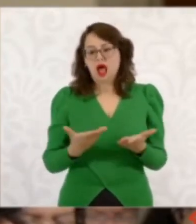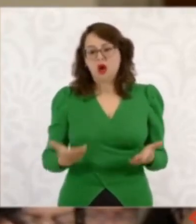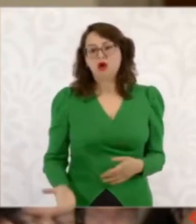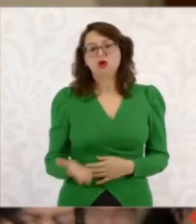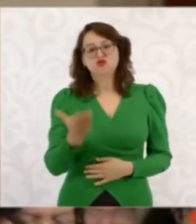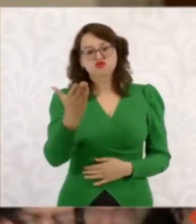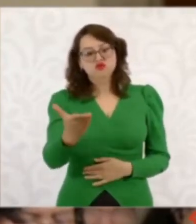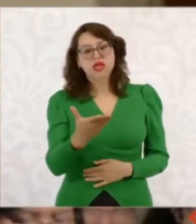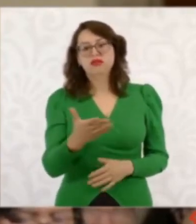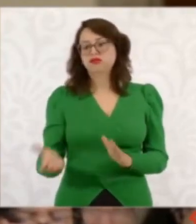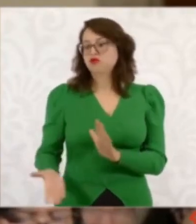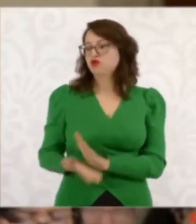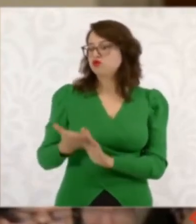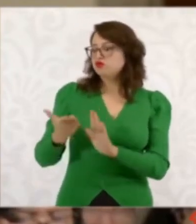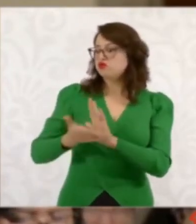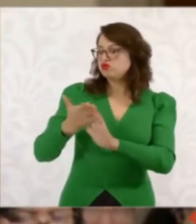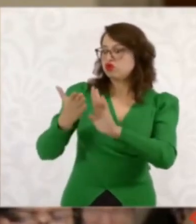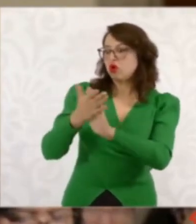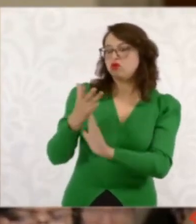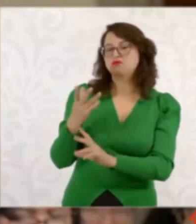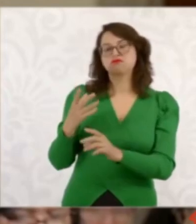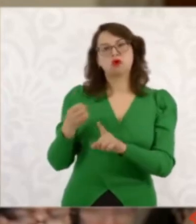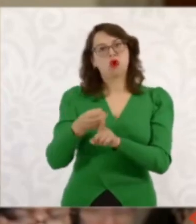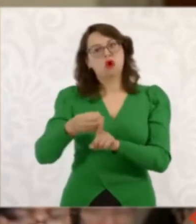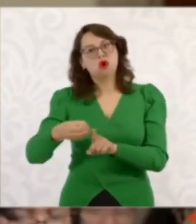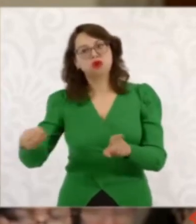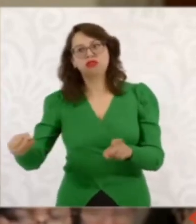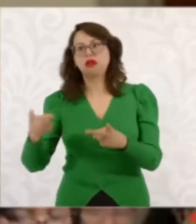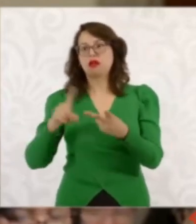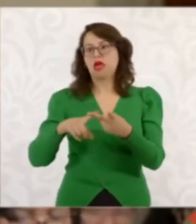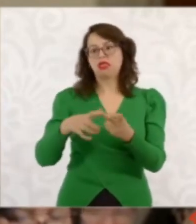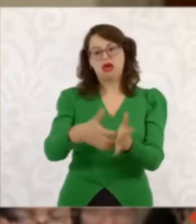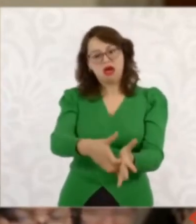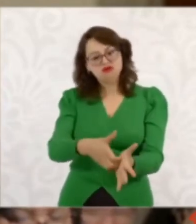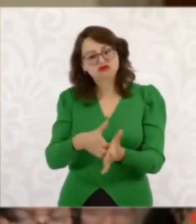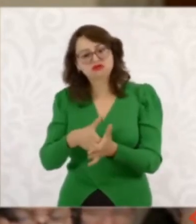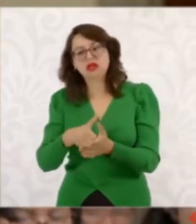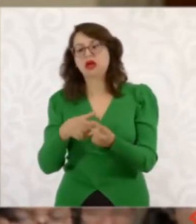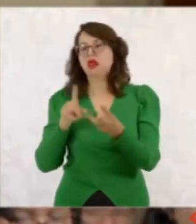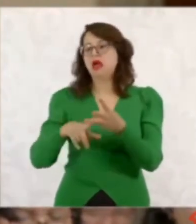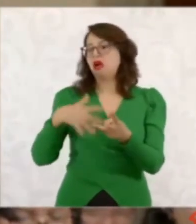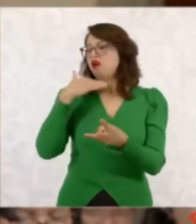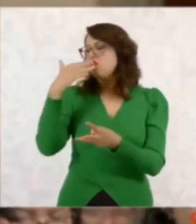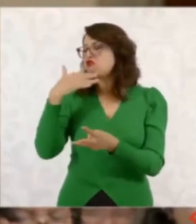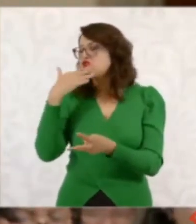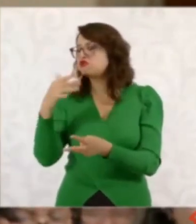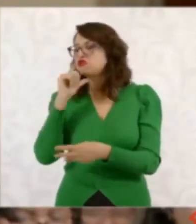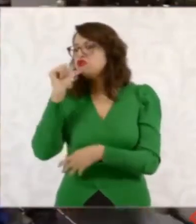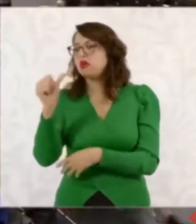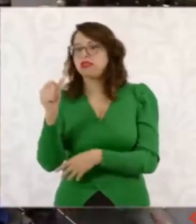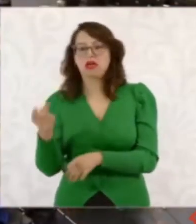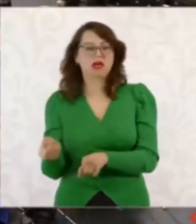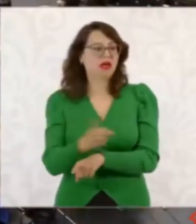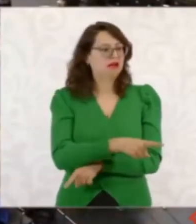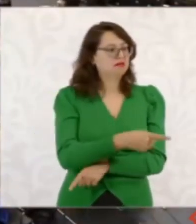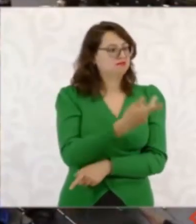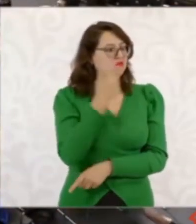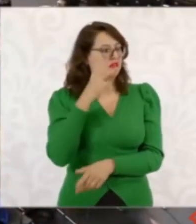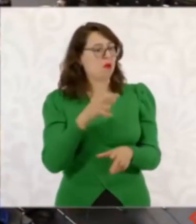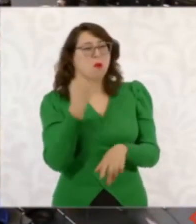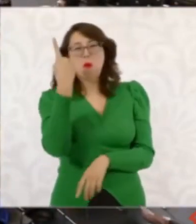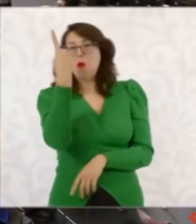austera y sin corrupción frente al derroche y desorden con que se manejó este tren durante los sexenios